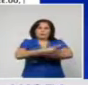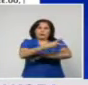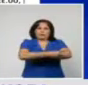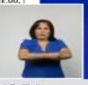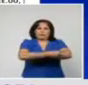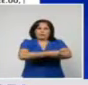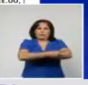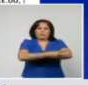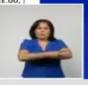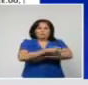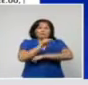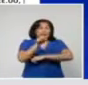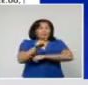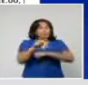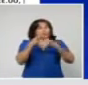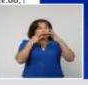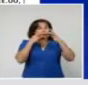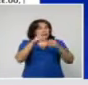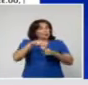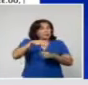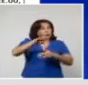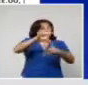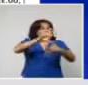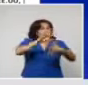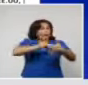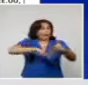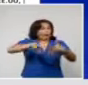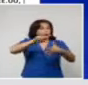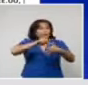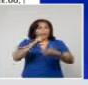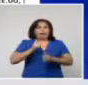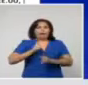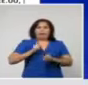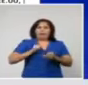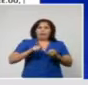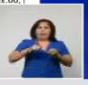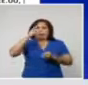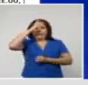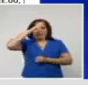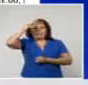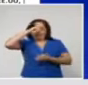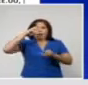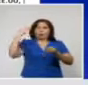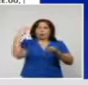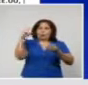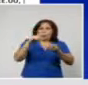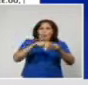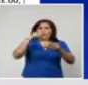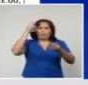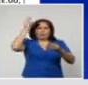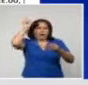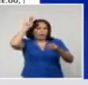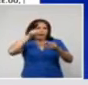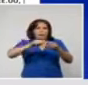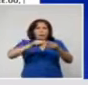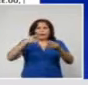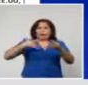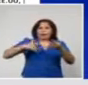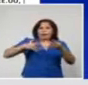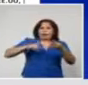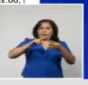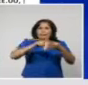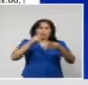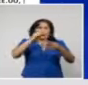Y resaltamos ahí de la región: Canadá, México, Colombia, Perú, Argentina,